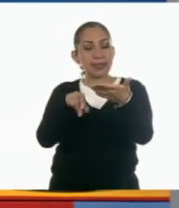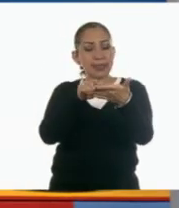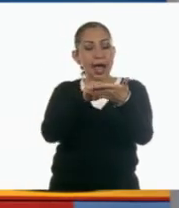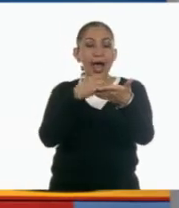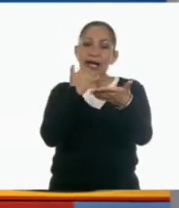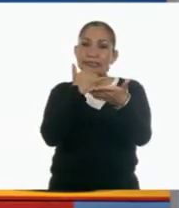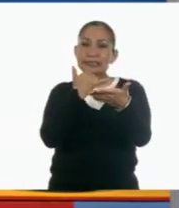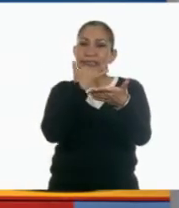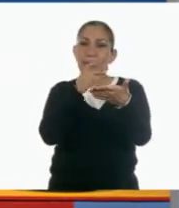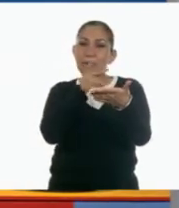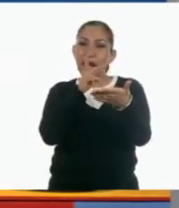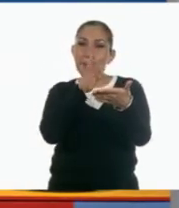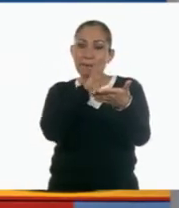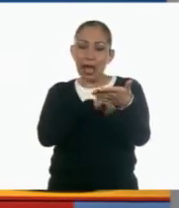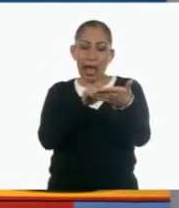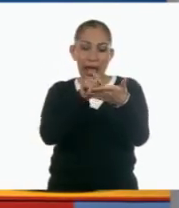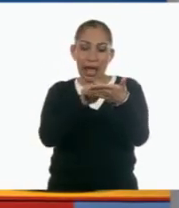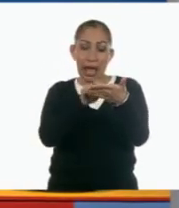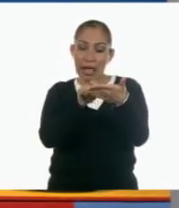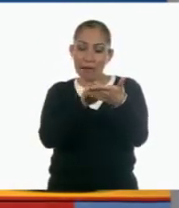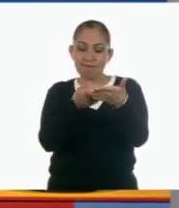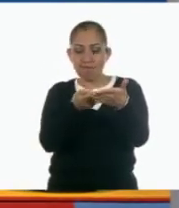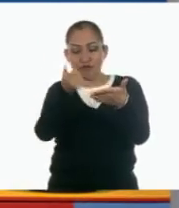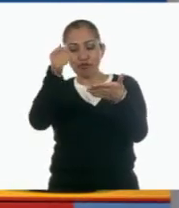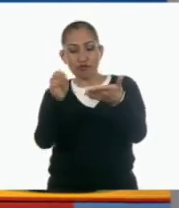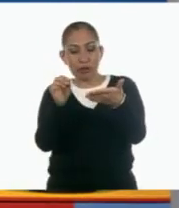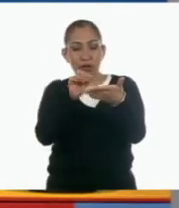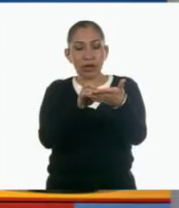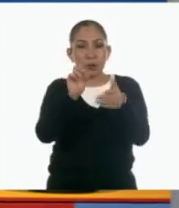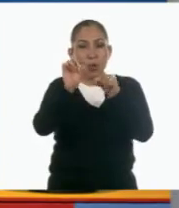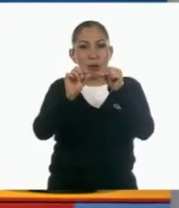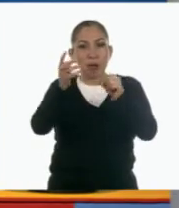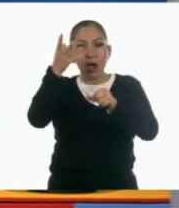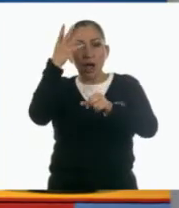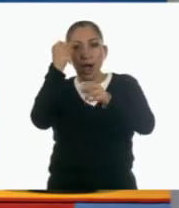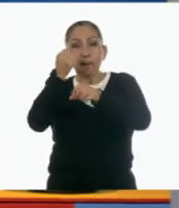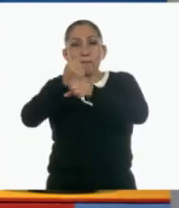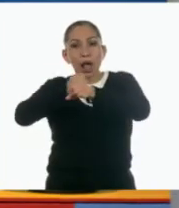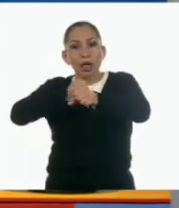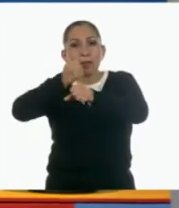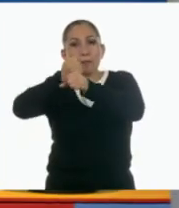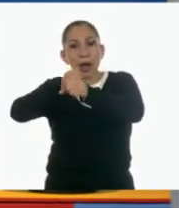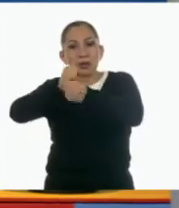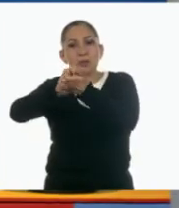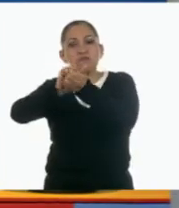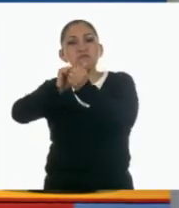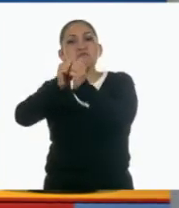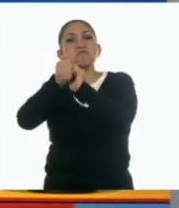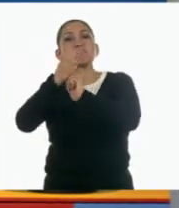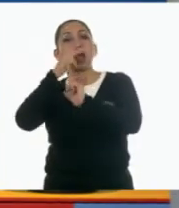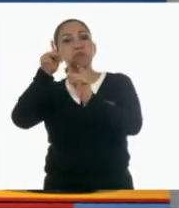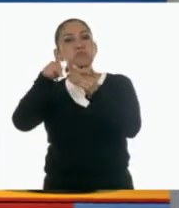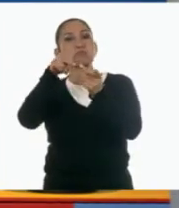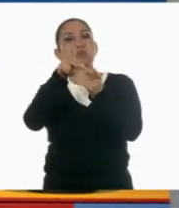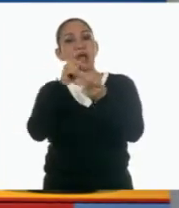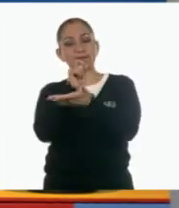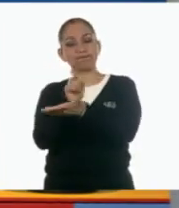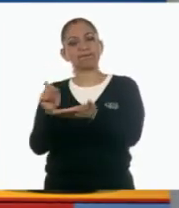sí, aquí esta palabra como que no se ve muy bien y es la manera en que la práctica nos va a hacer